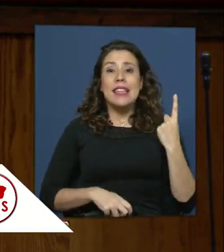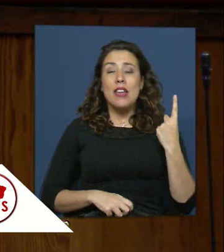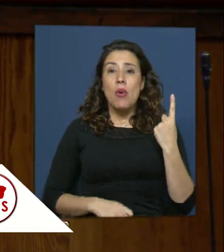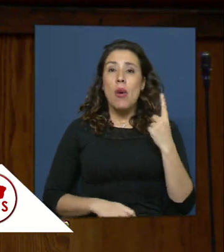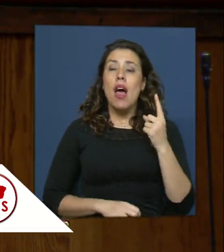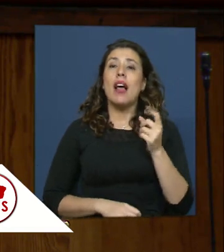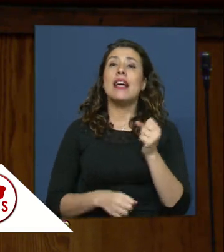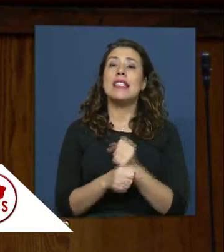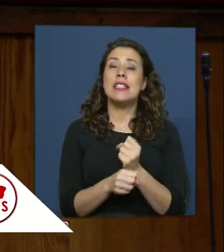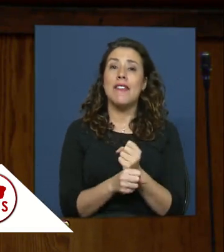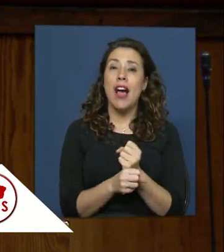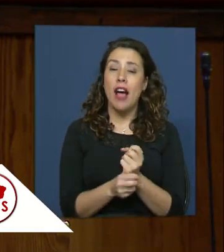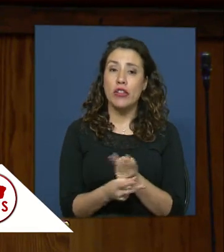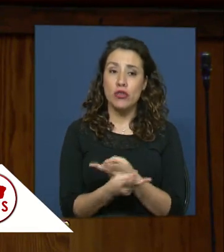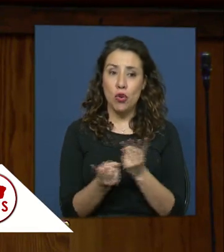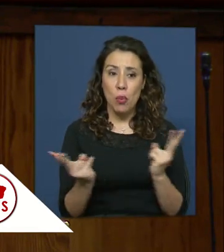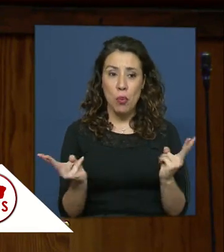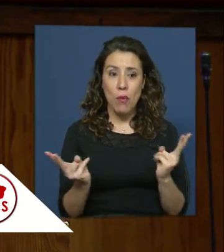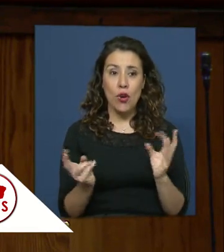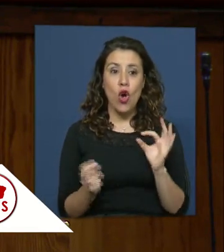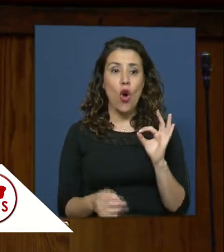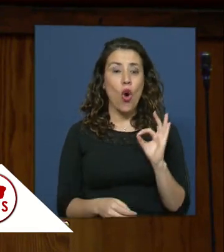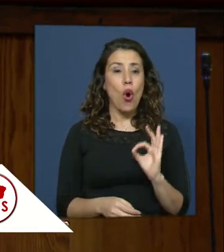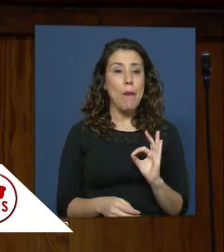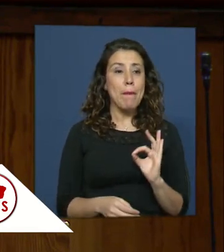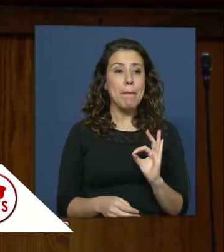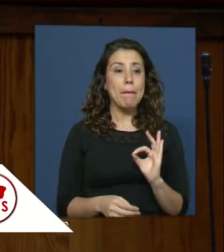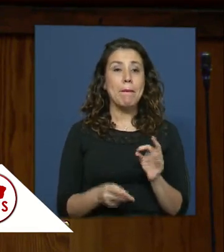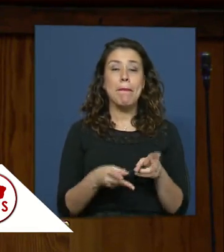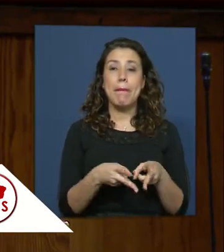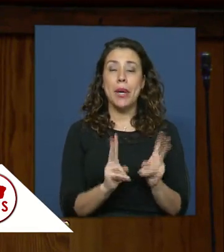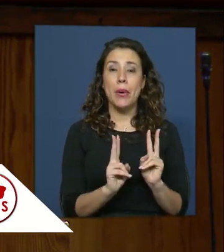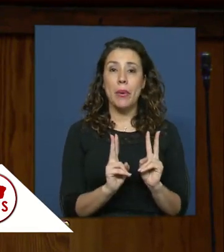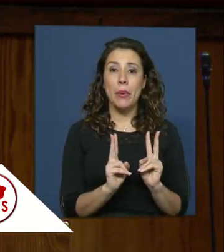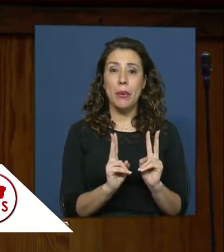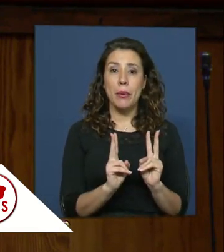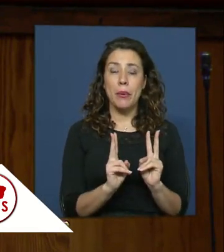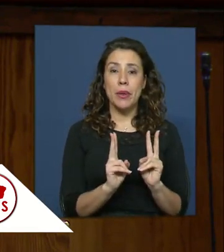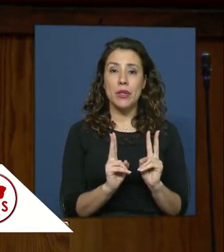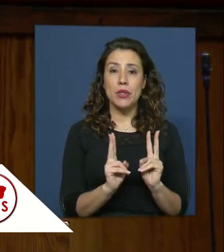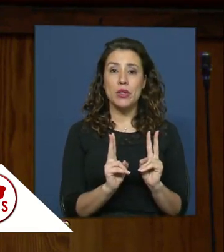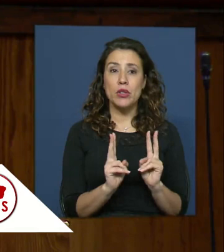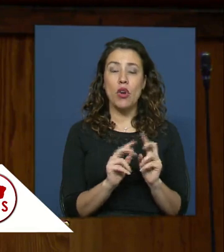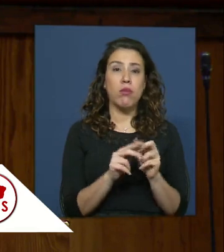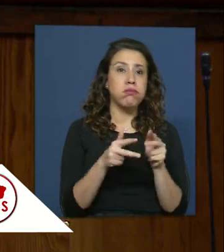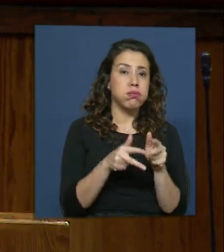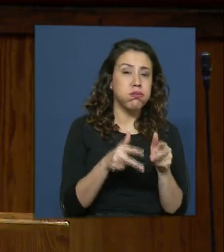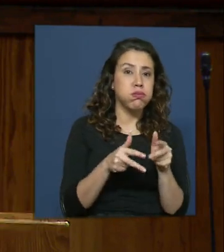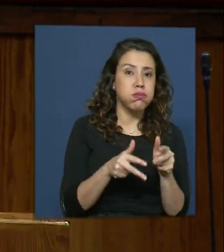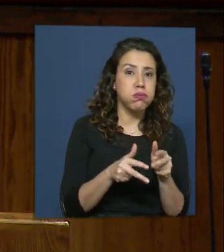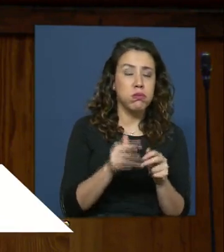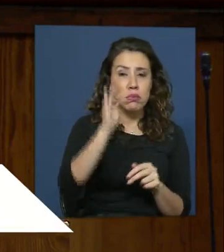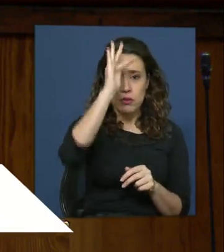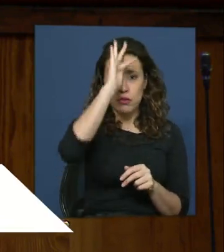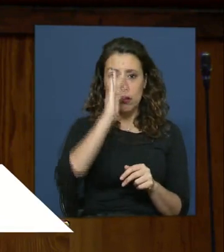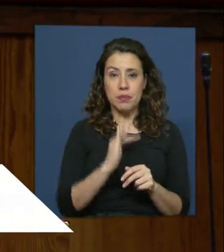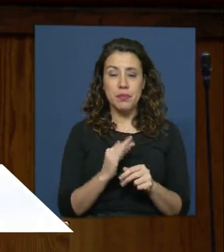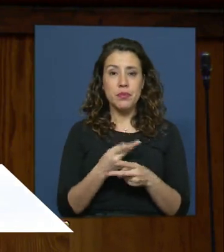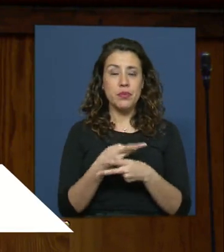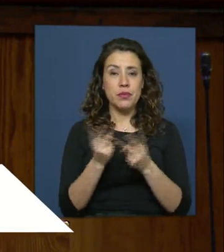ejercicio de funciones públicas o con la quiesencia, el consentimiento o por instigación de un funcionario